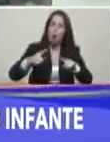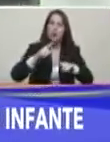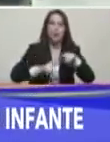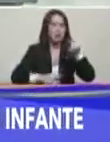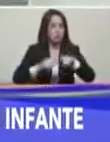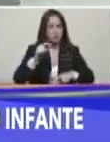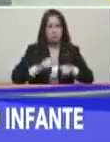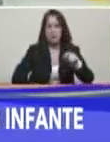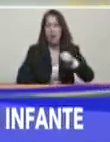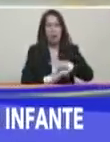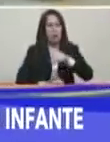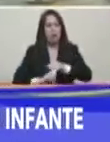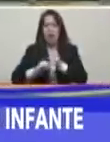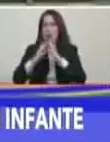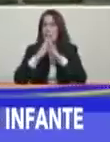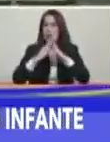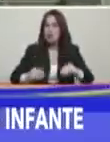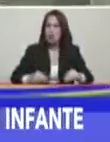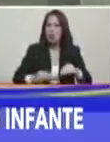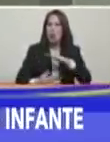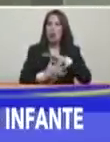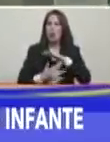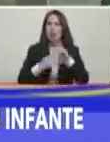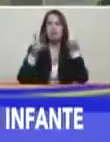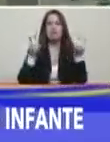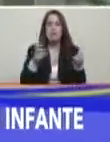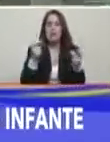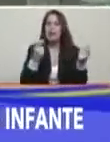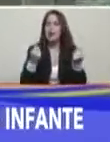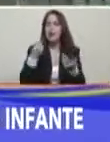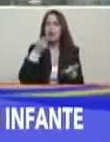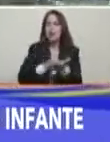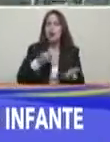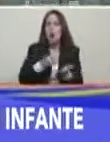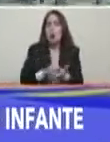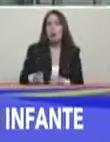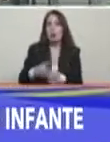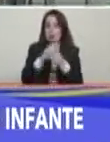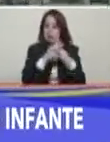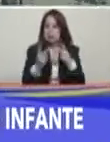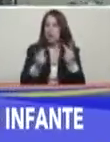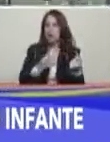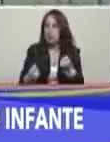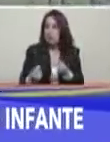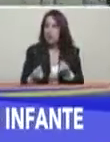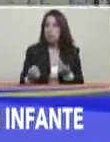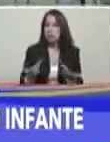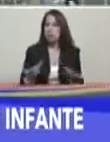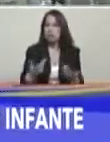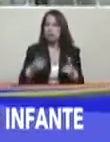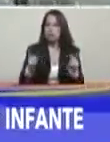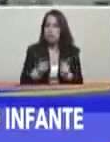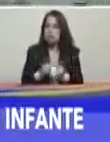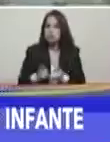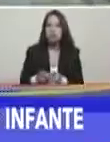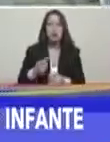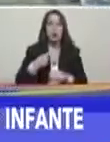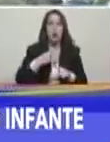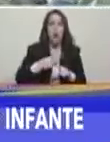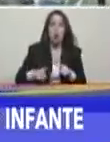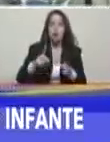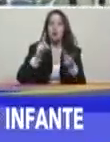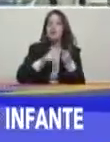también apoyarlo en el tema de económico a través con el financiamiento, microcréditos y créditos. Y un